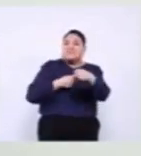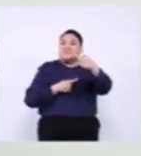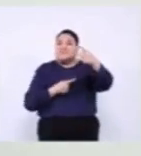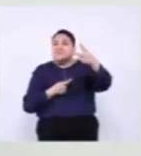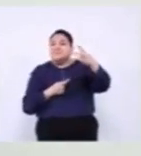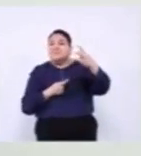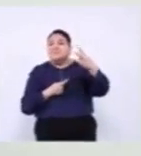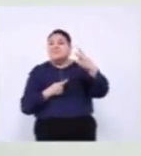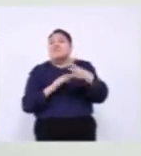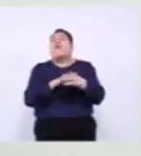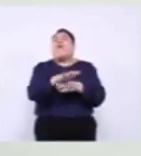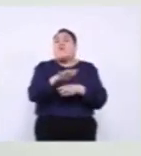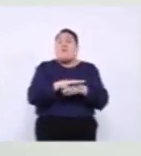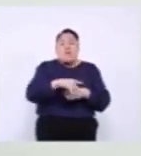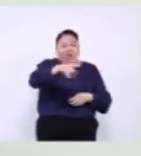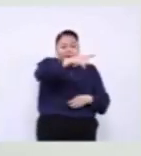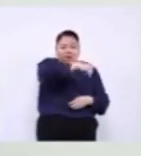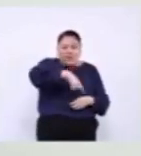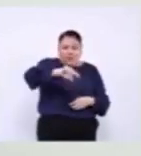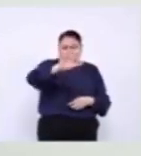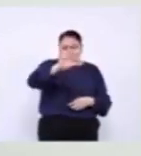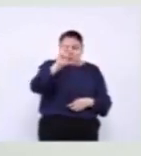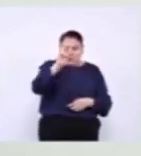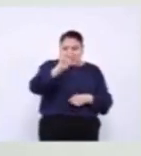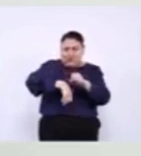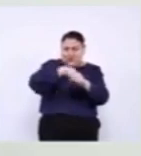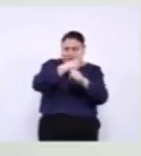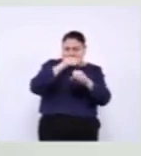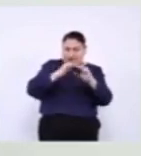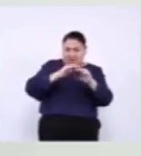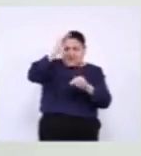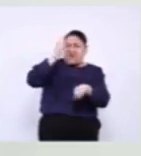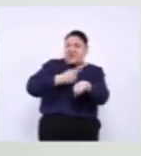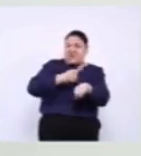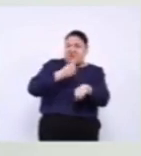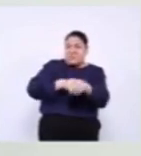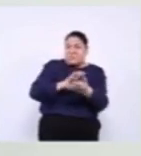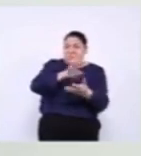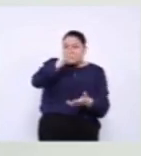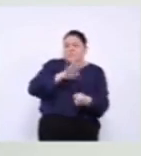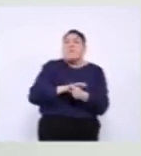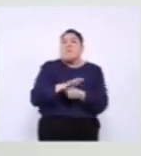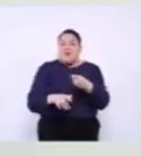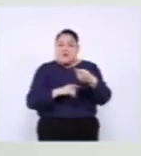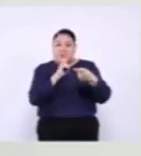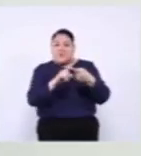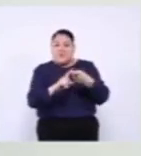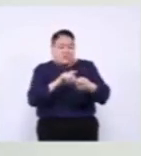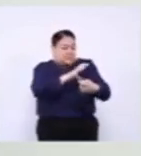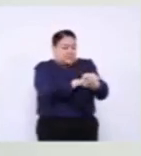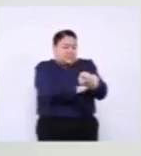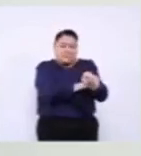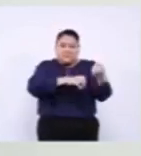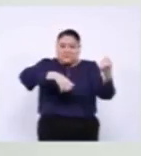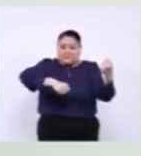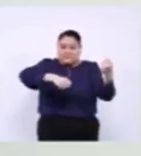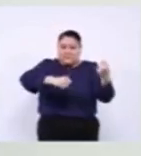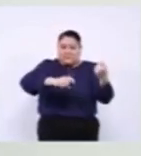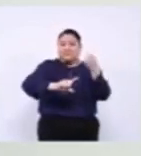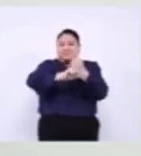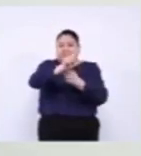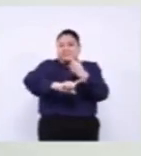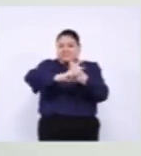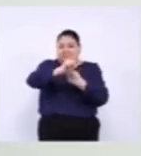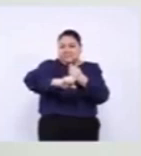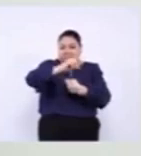es decir de la población de 53 años y más son en primer lugar la hipertensión con un porcentaje